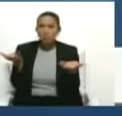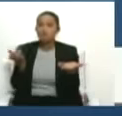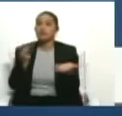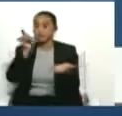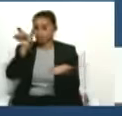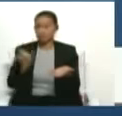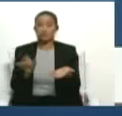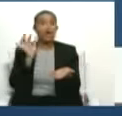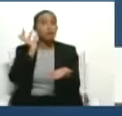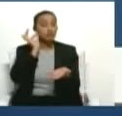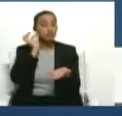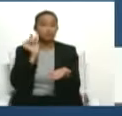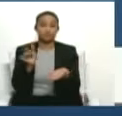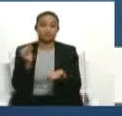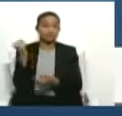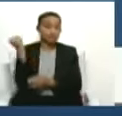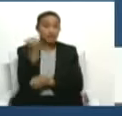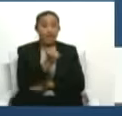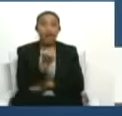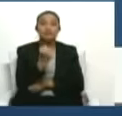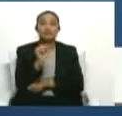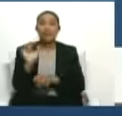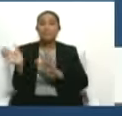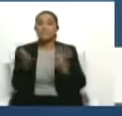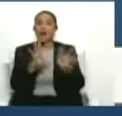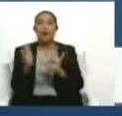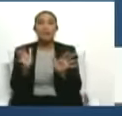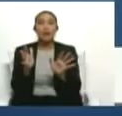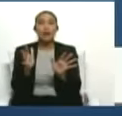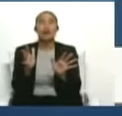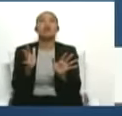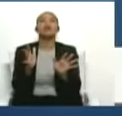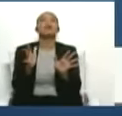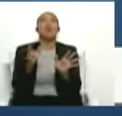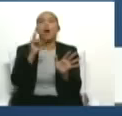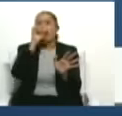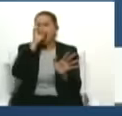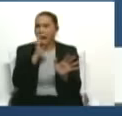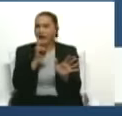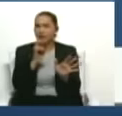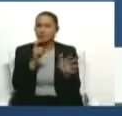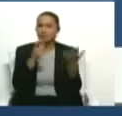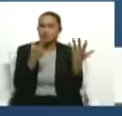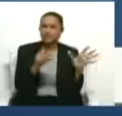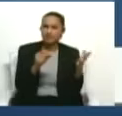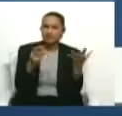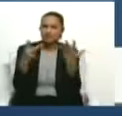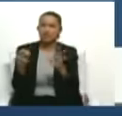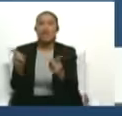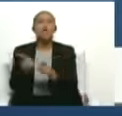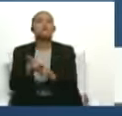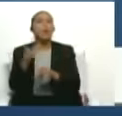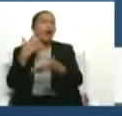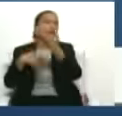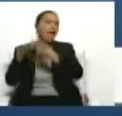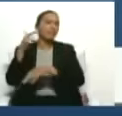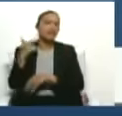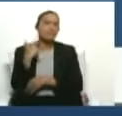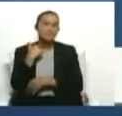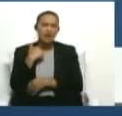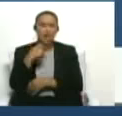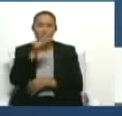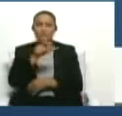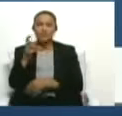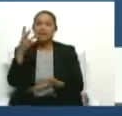Lo que ocurrió aquí en Venezuela en los años 60 y 70. 3.000 personas desaparecidas de manera forzada.